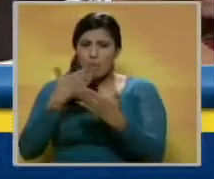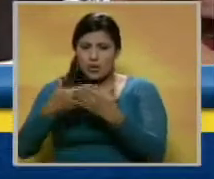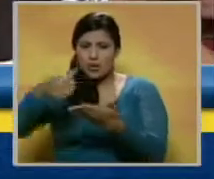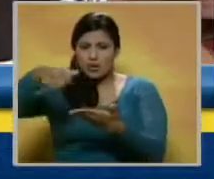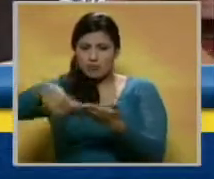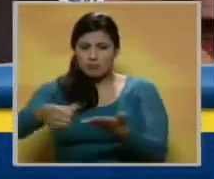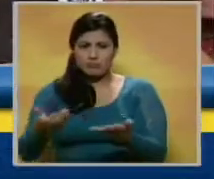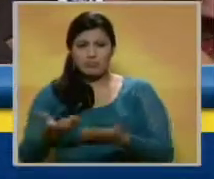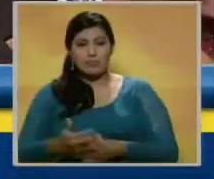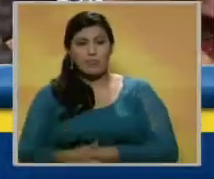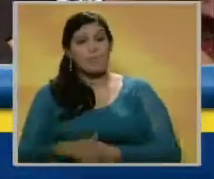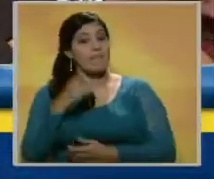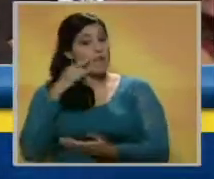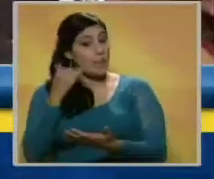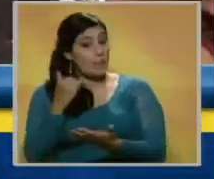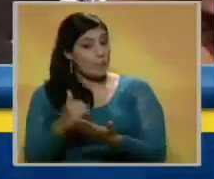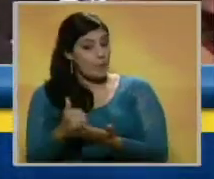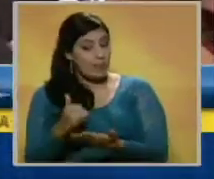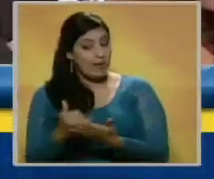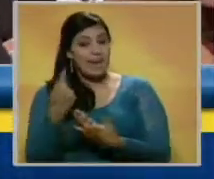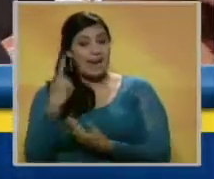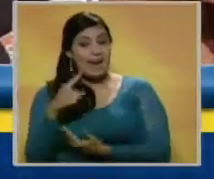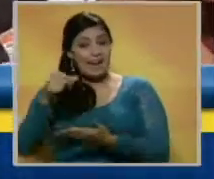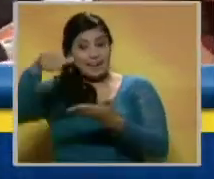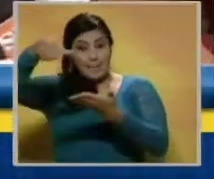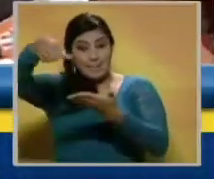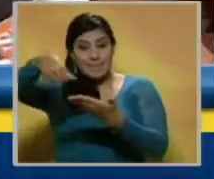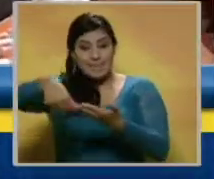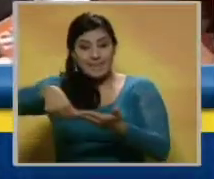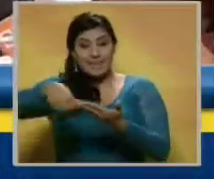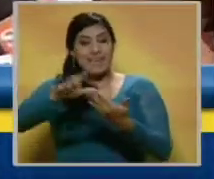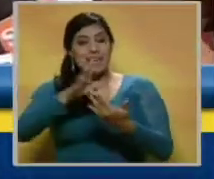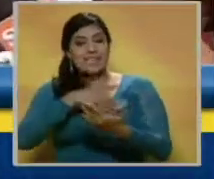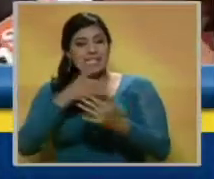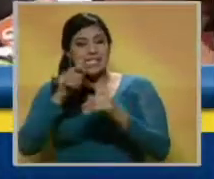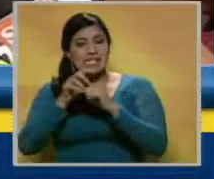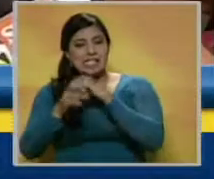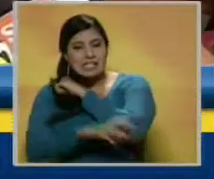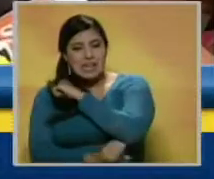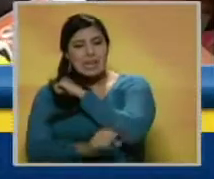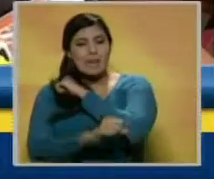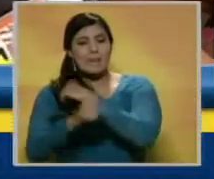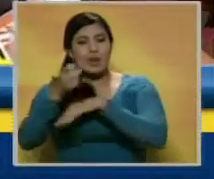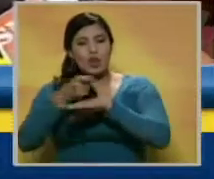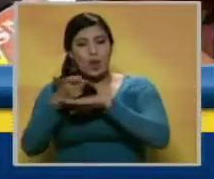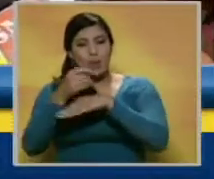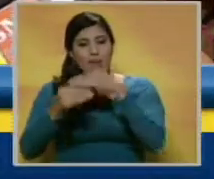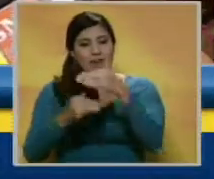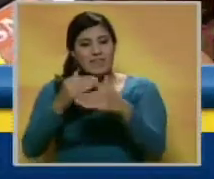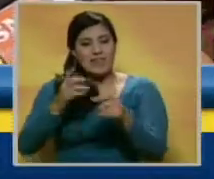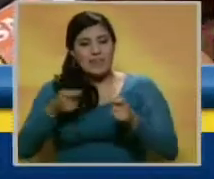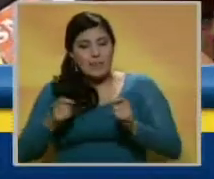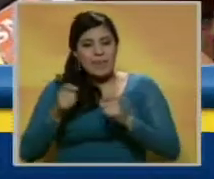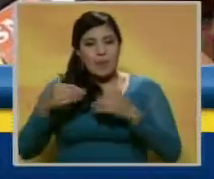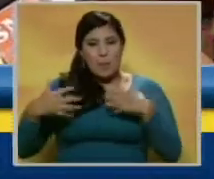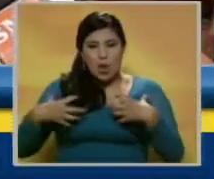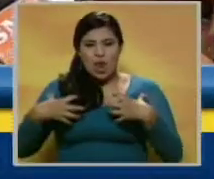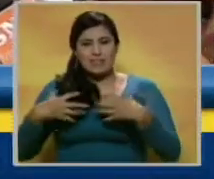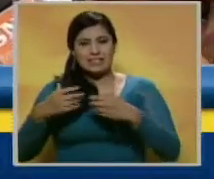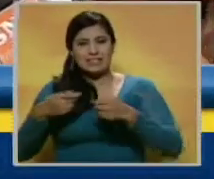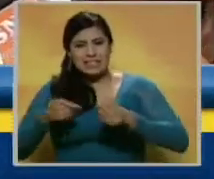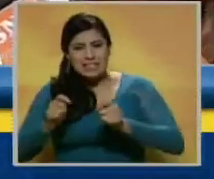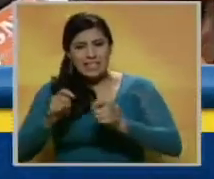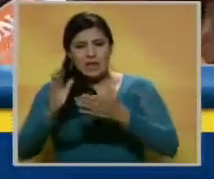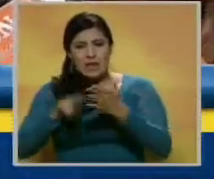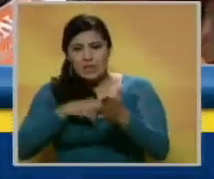tarjeta única. Bueno, la prueba de la potencialidad de la tarjeta única son las conspiraciones que desde el gobierno se están adelantando para tratar de sabotearla, para tratar